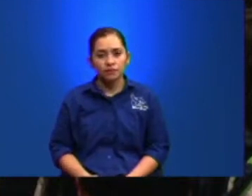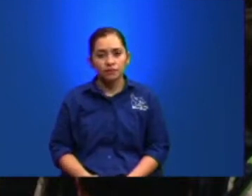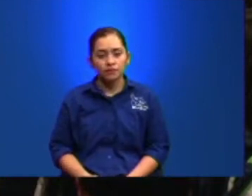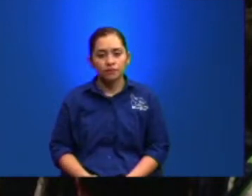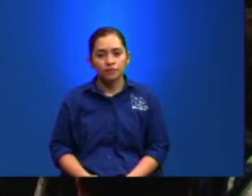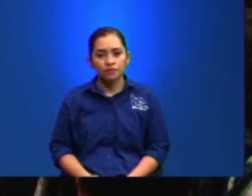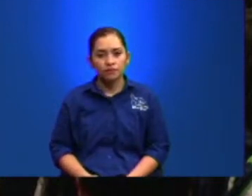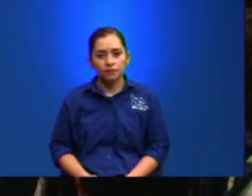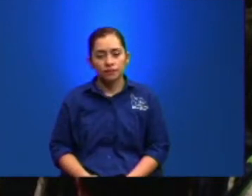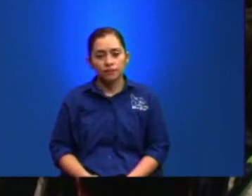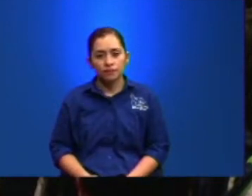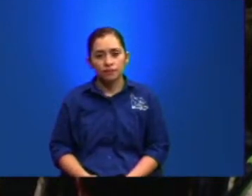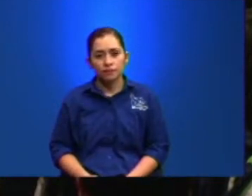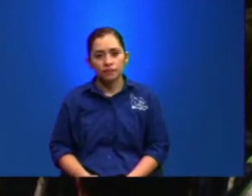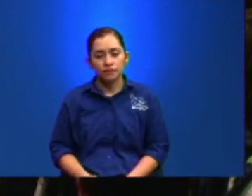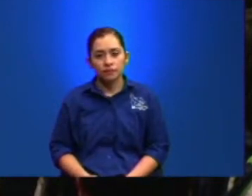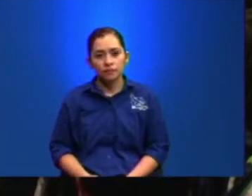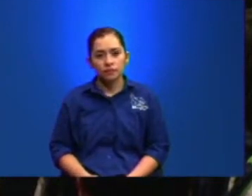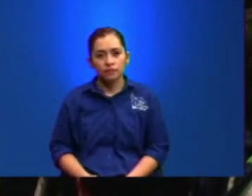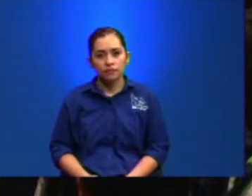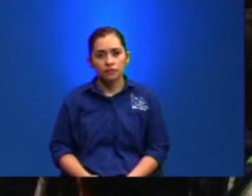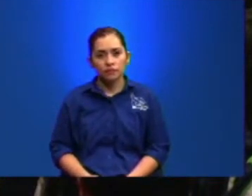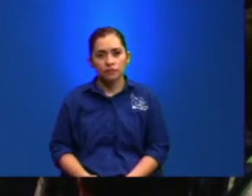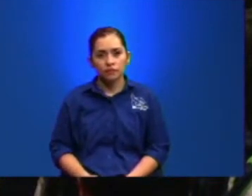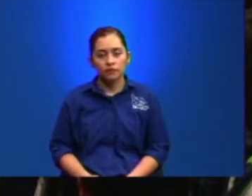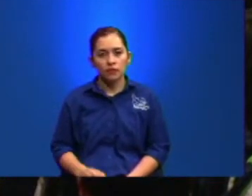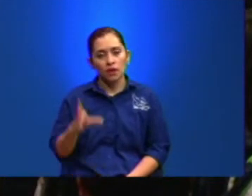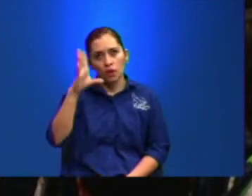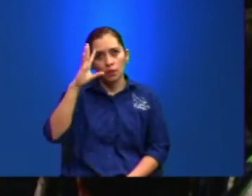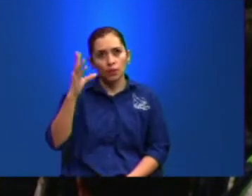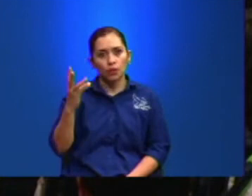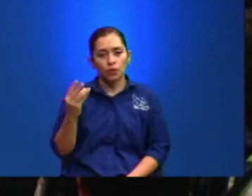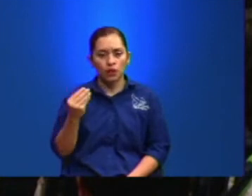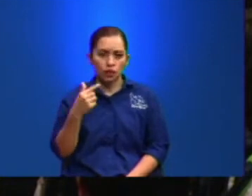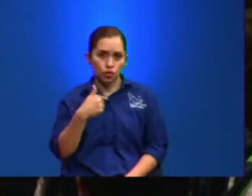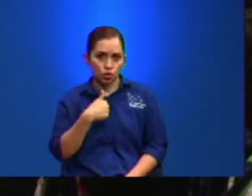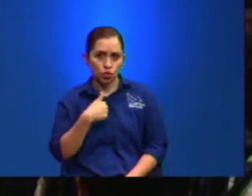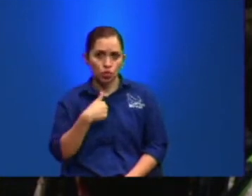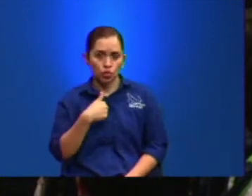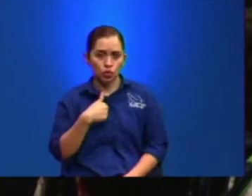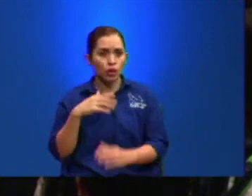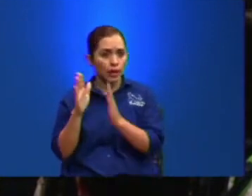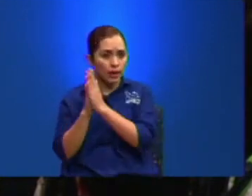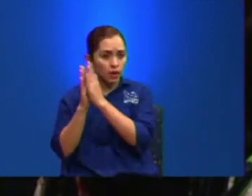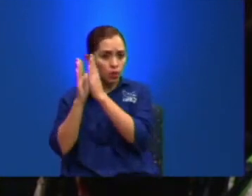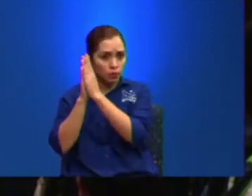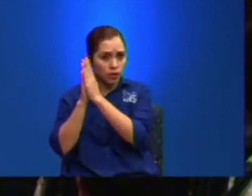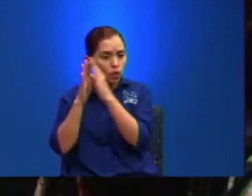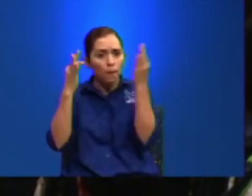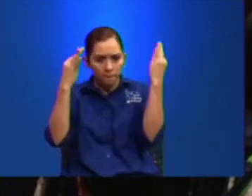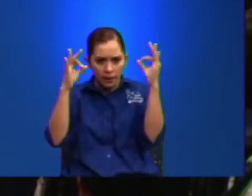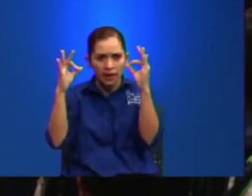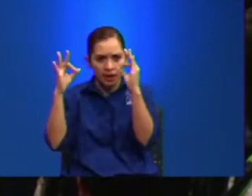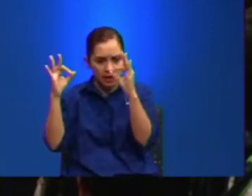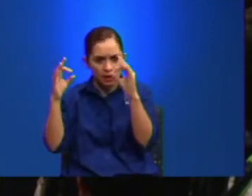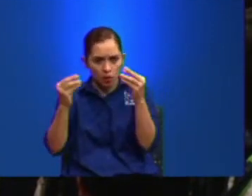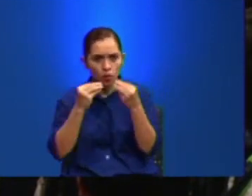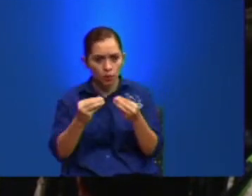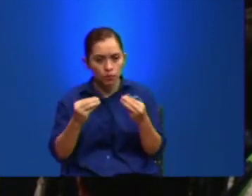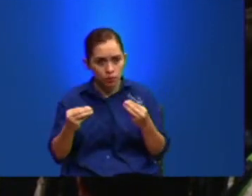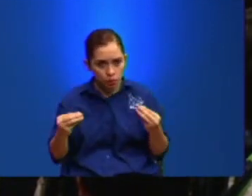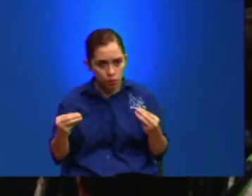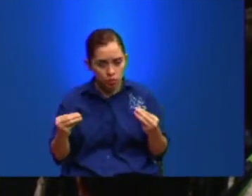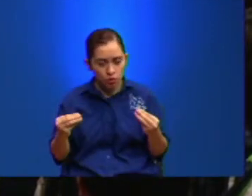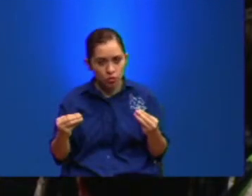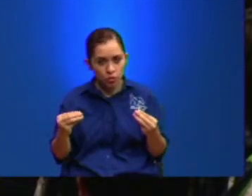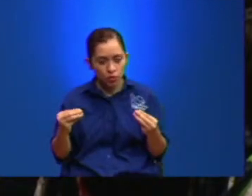observación porque digamos el domingo a mí me toca predicar bastante entonces yo hermano ese